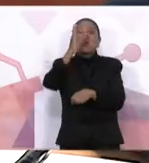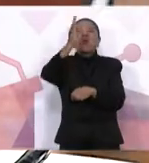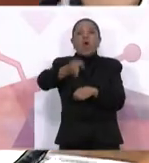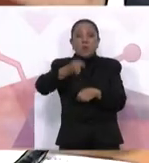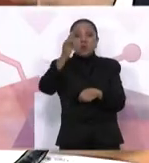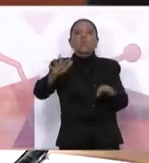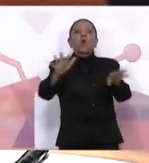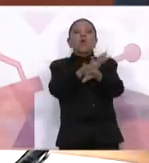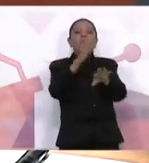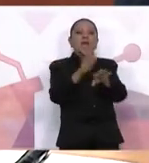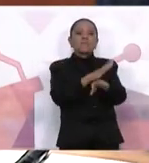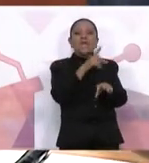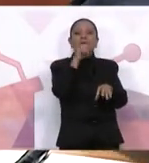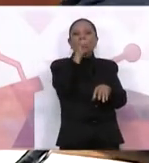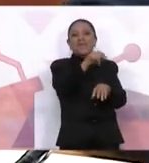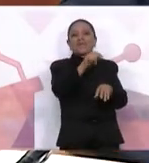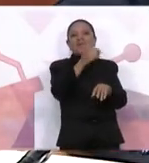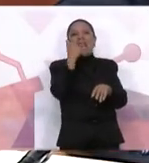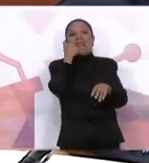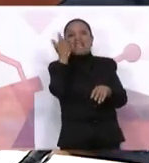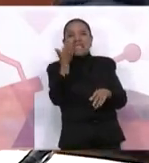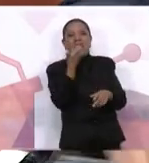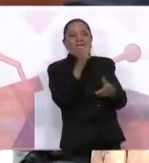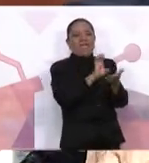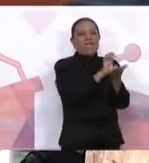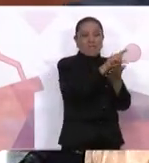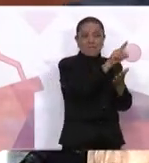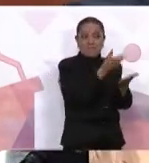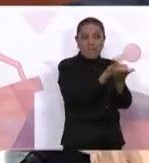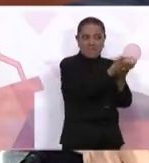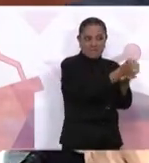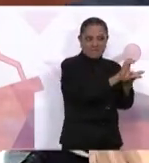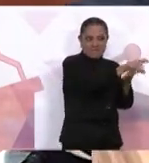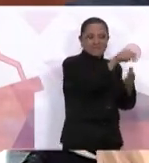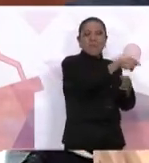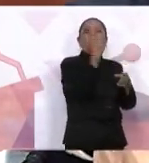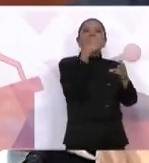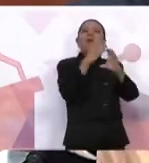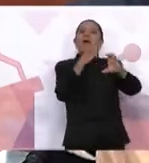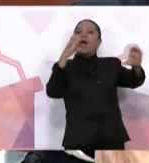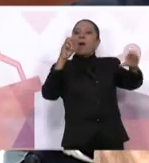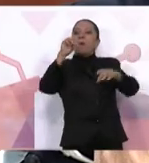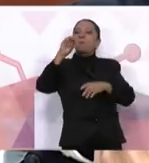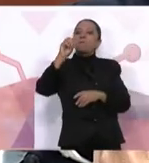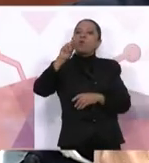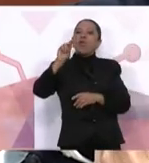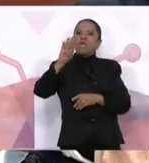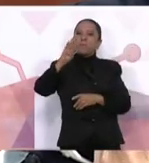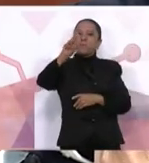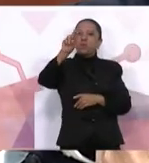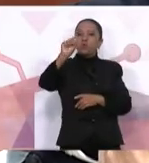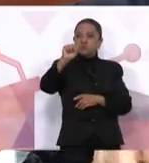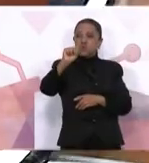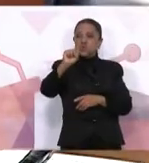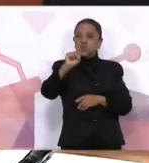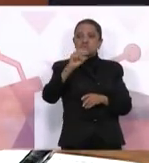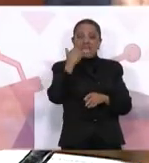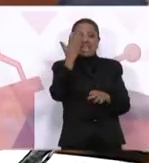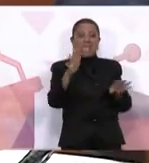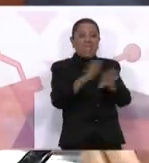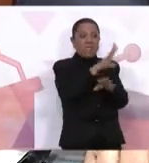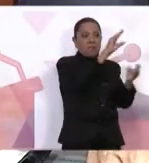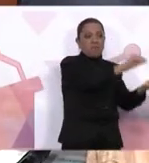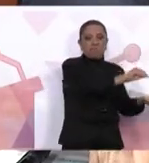mole bus disque para apoyar a los damnificados y esto no se está viendo no se está